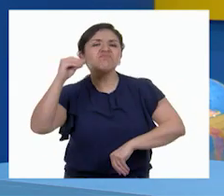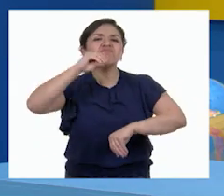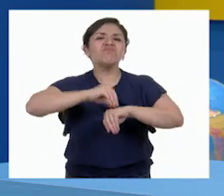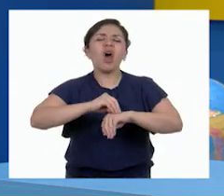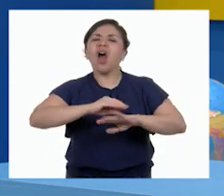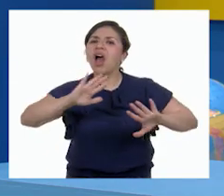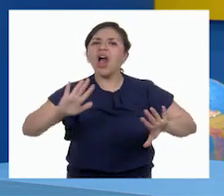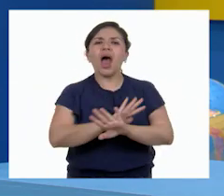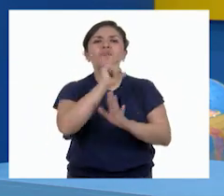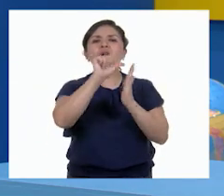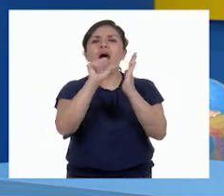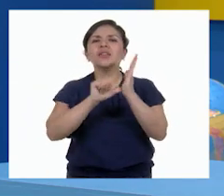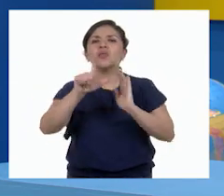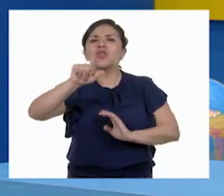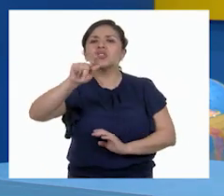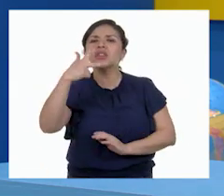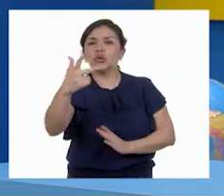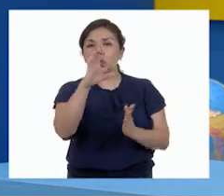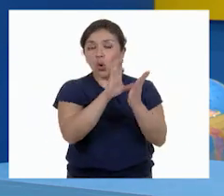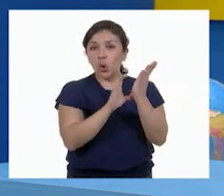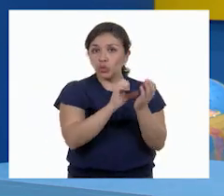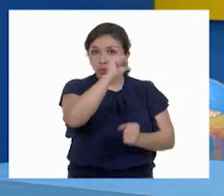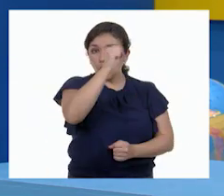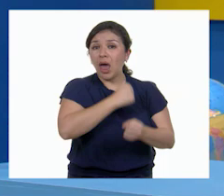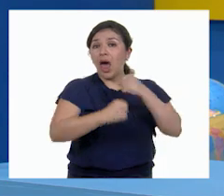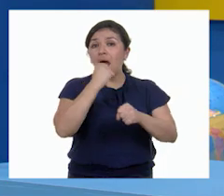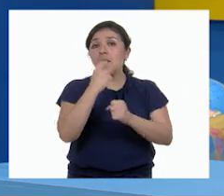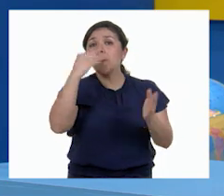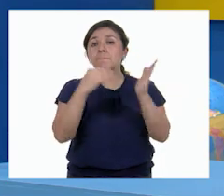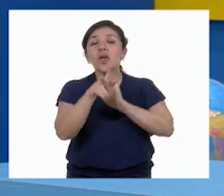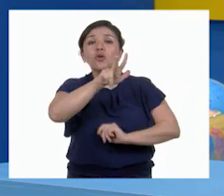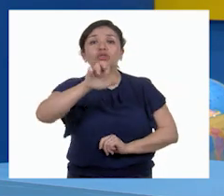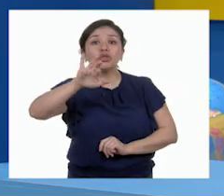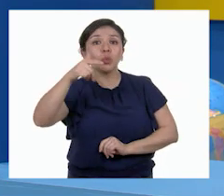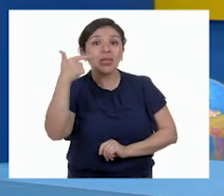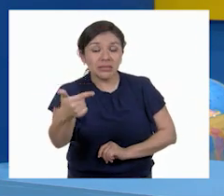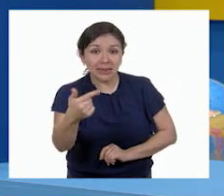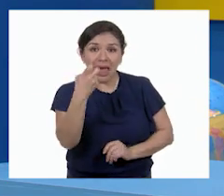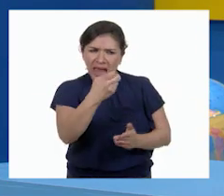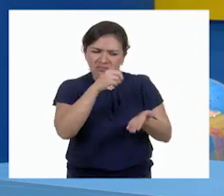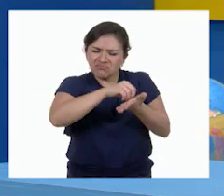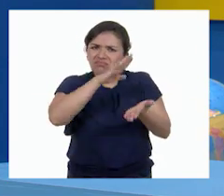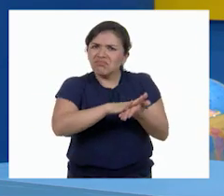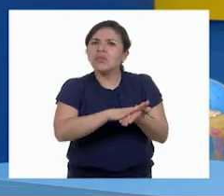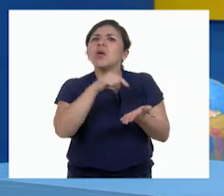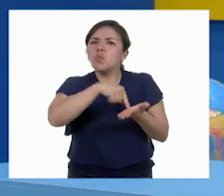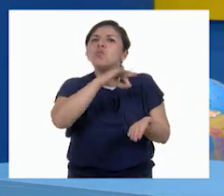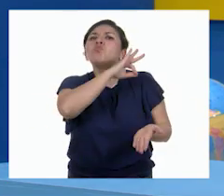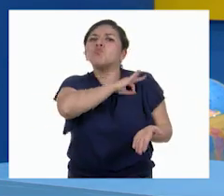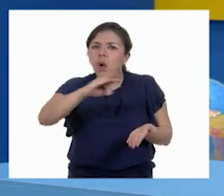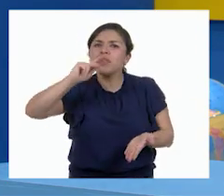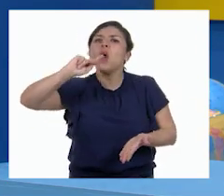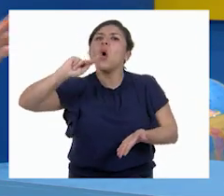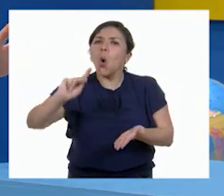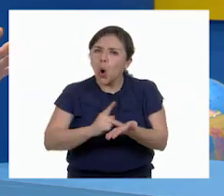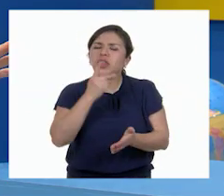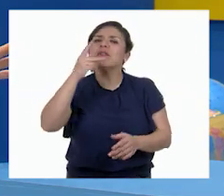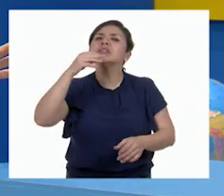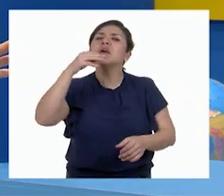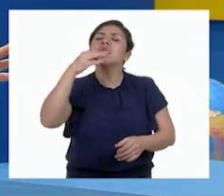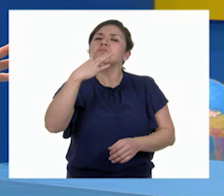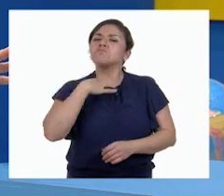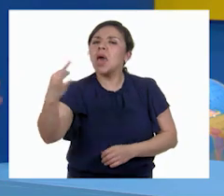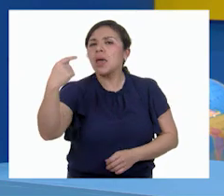el artículo 78 de la Constitución de 1857. Y esa reforma permitió la reelección indefinida